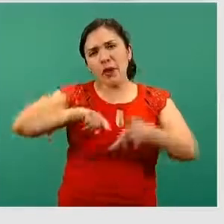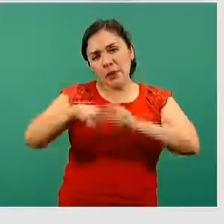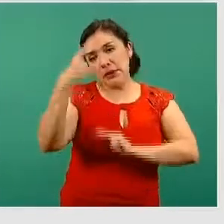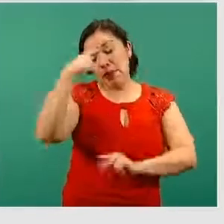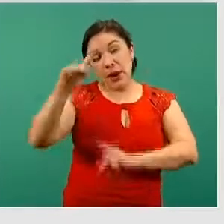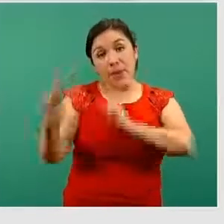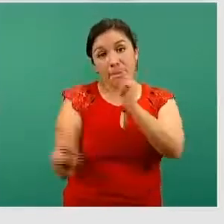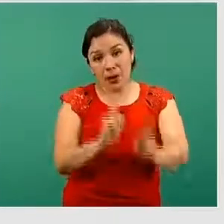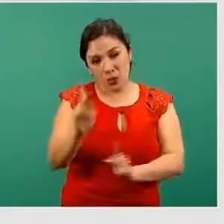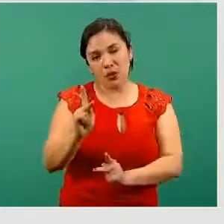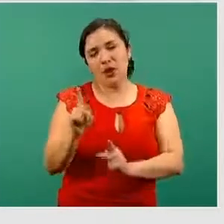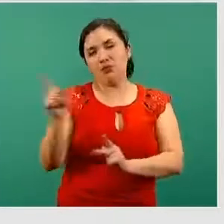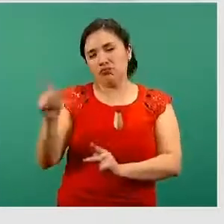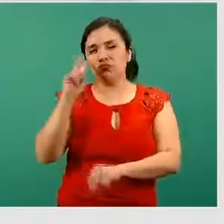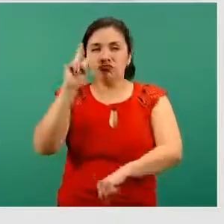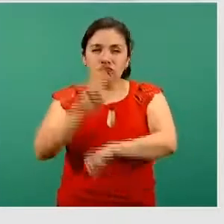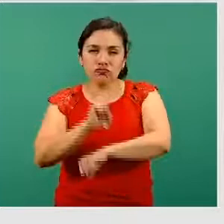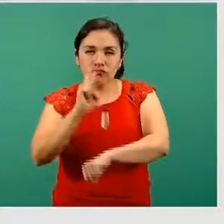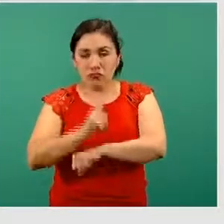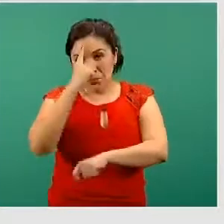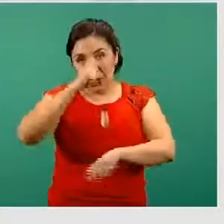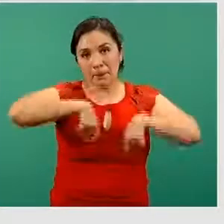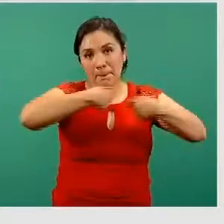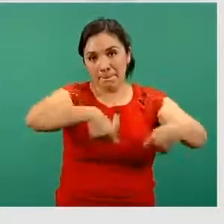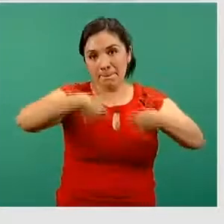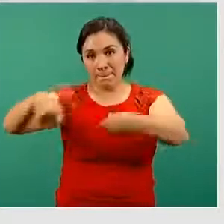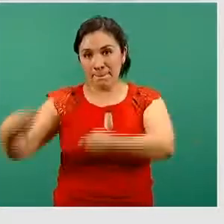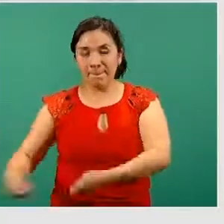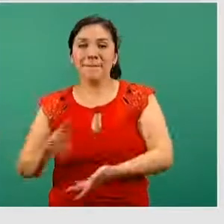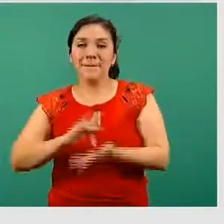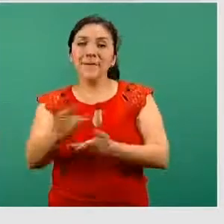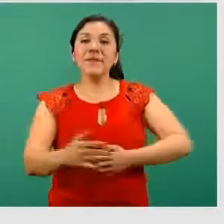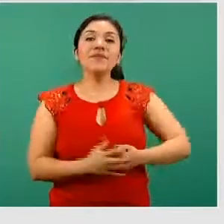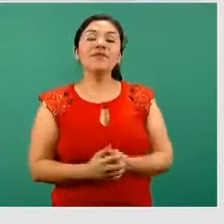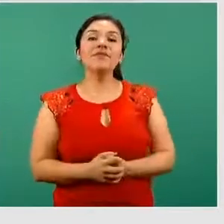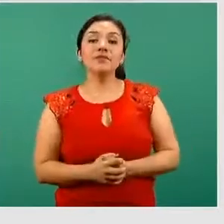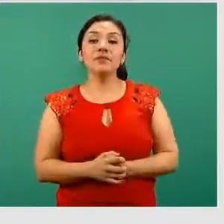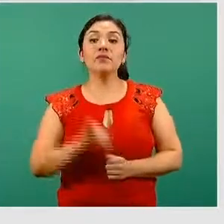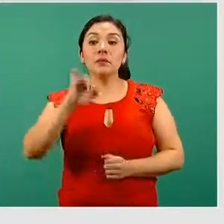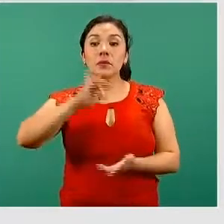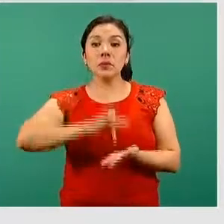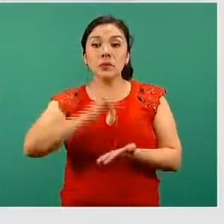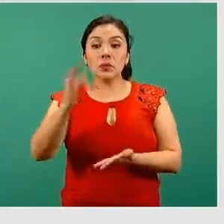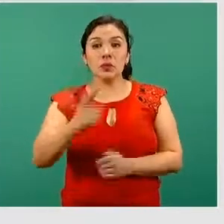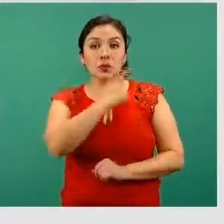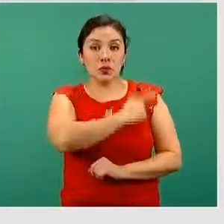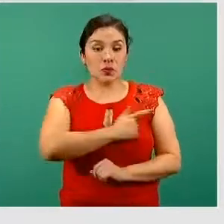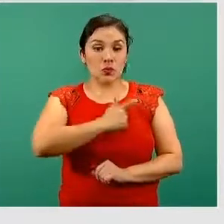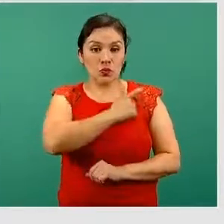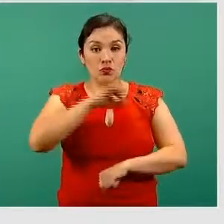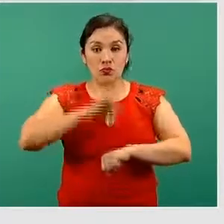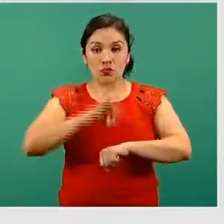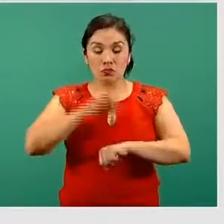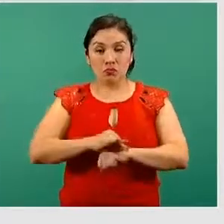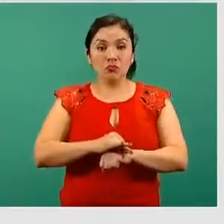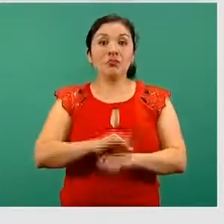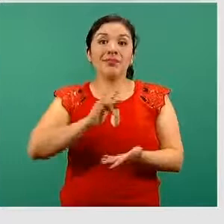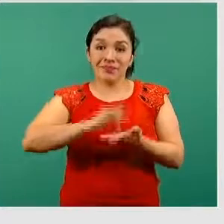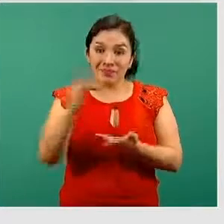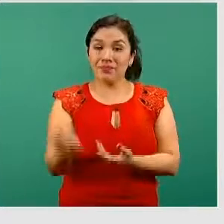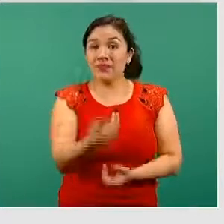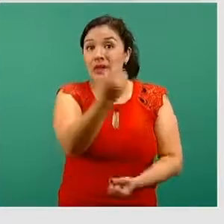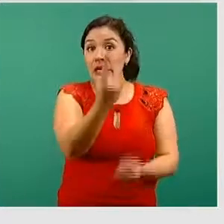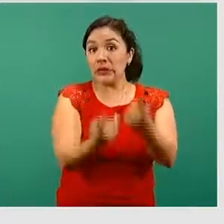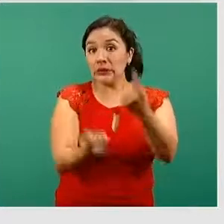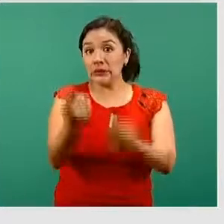ella pueda otorgarles el uso de la voz. Muchas gracias. Claro que sí, doctora Lumía, muchas gracias. Algunos de ustedes